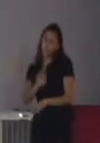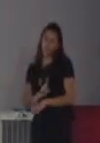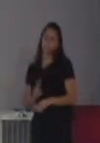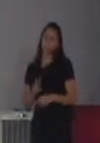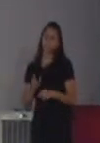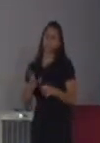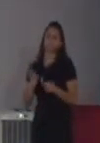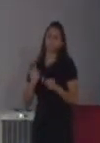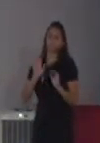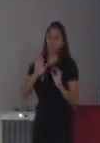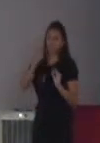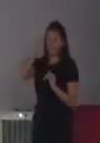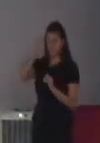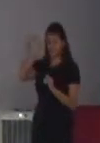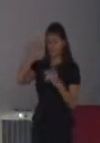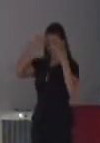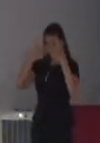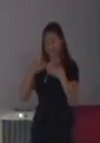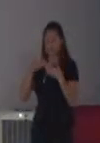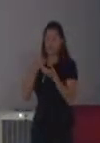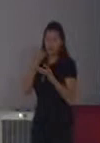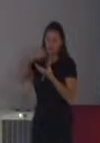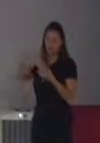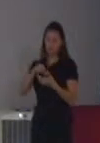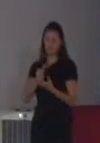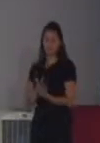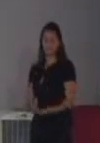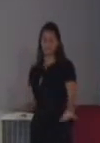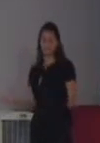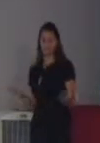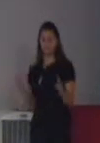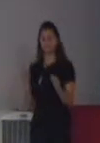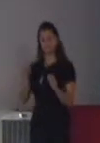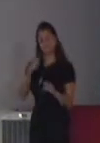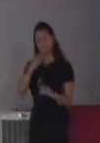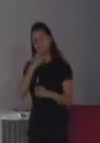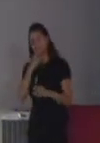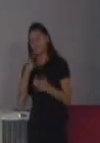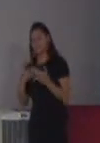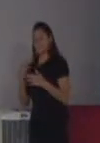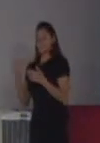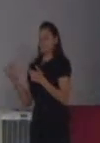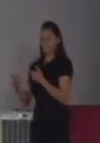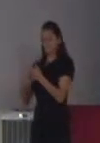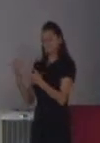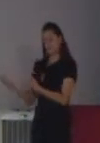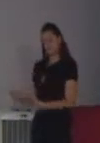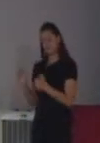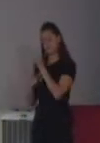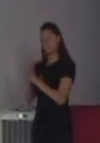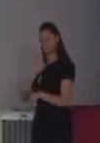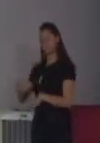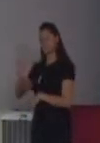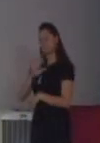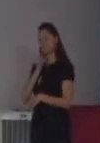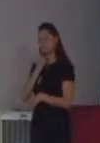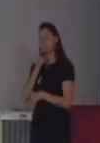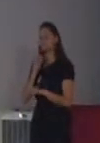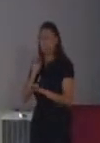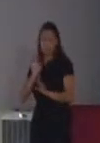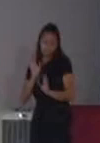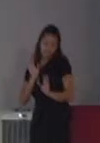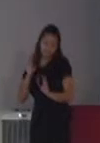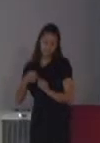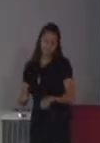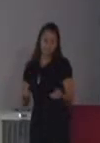tiene, comporta, digamos, otros elementos. Como hay que incorporarla en el proceso de reconstrucción nacional, pues tienen que, ellos tienen que tener una serie